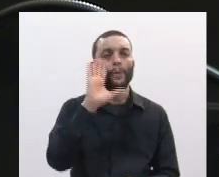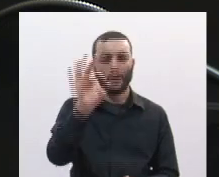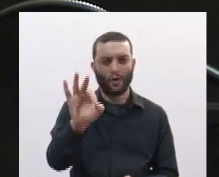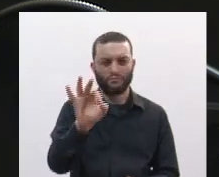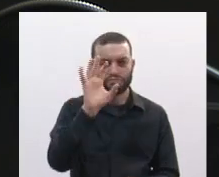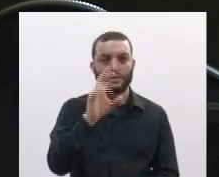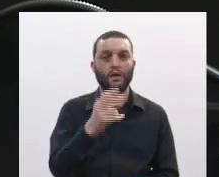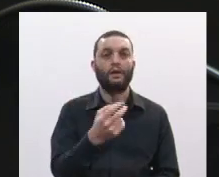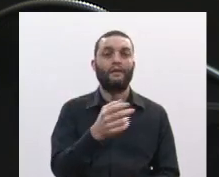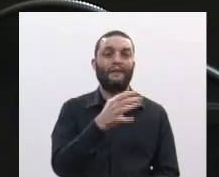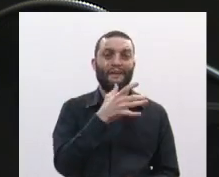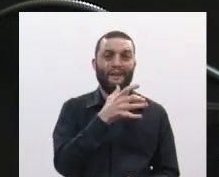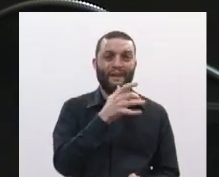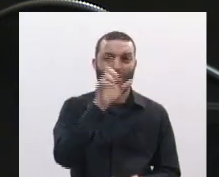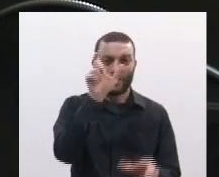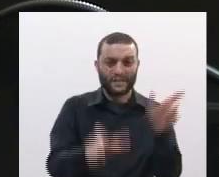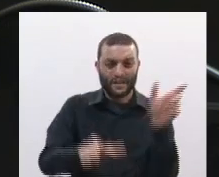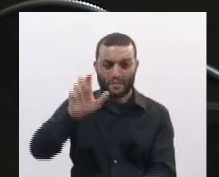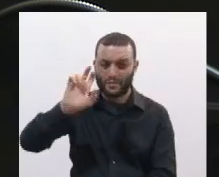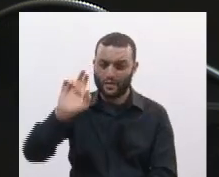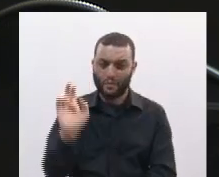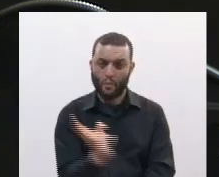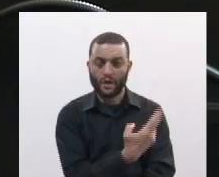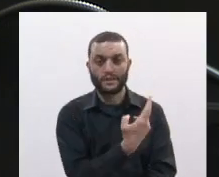él eso, lo que también cómo